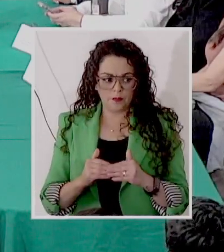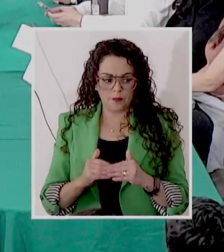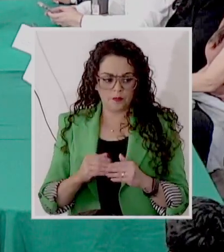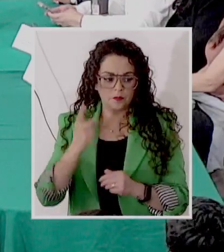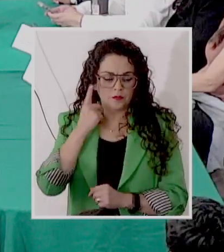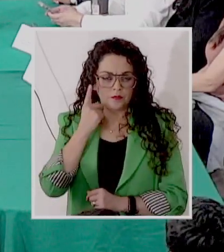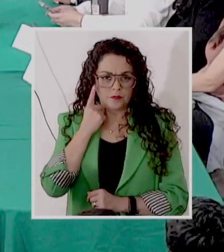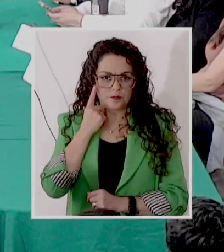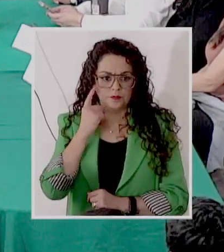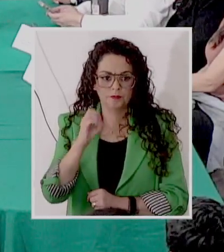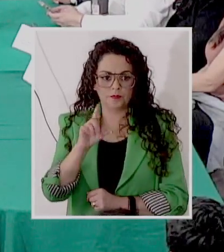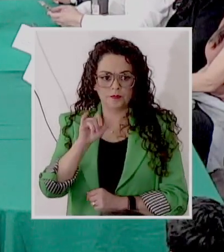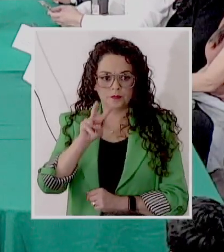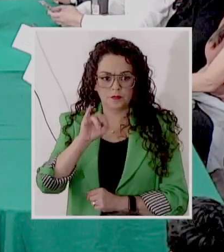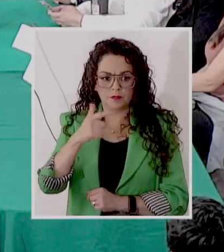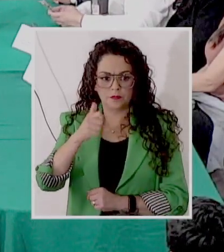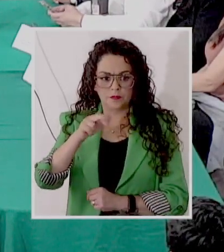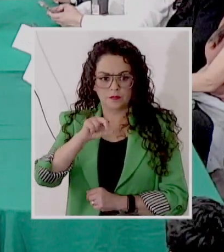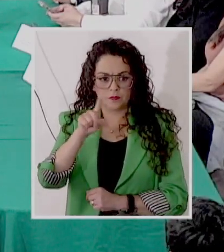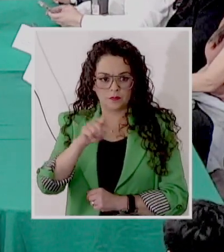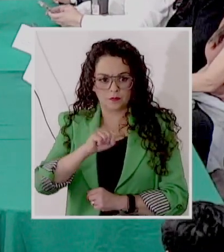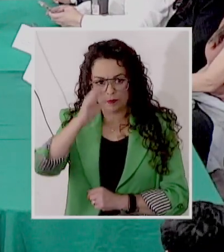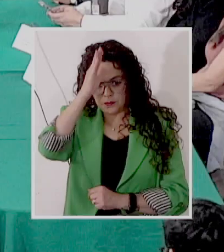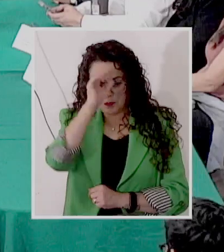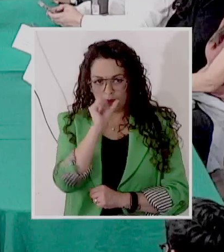Diputada Olivia Garza de los Santos. A favor.